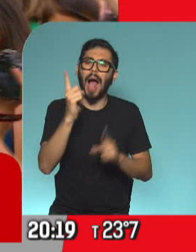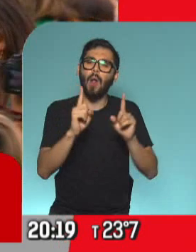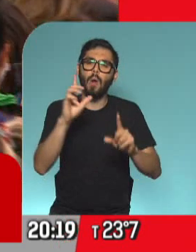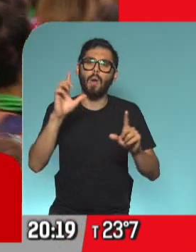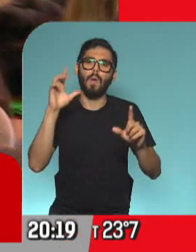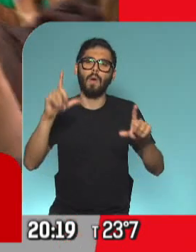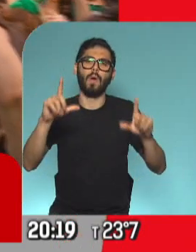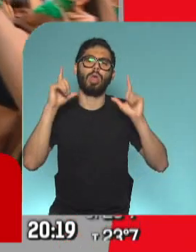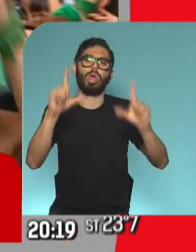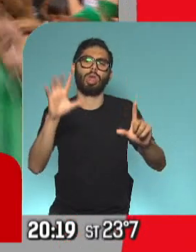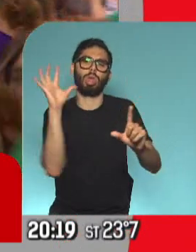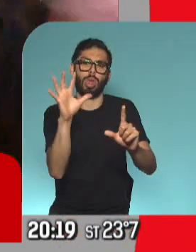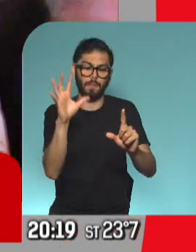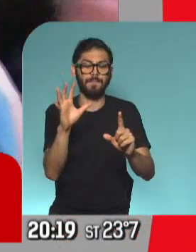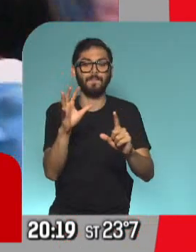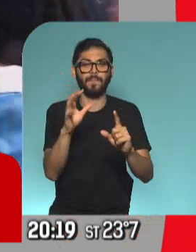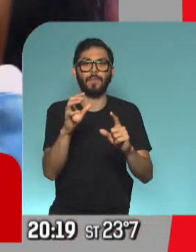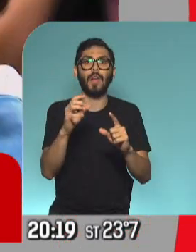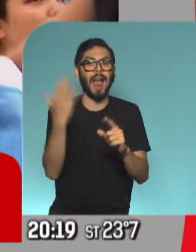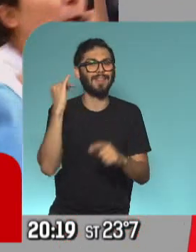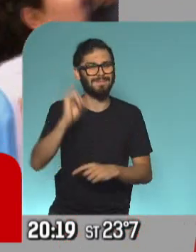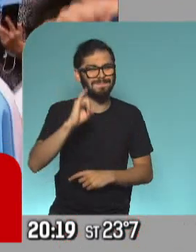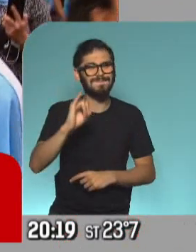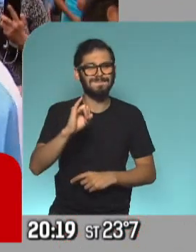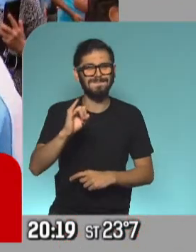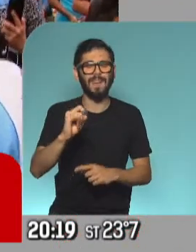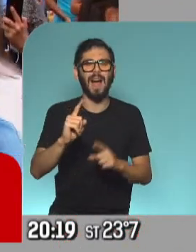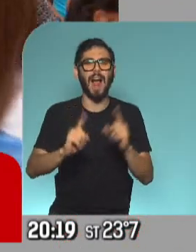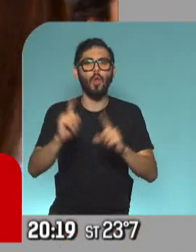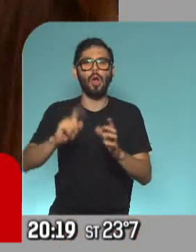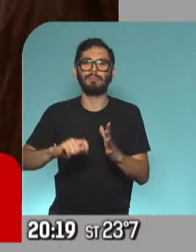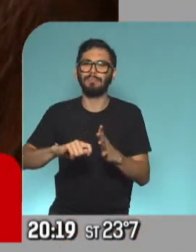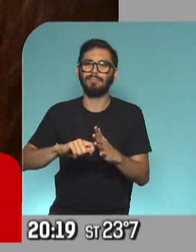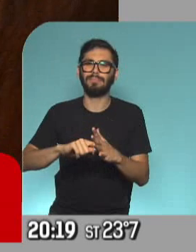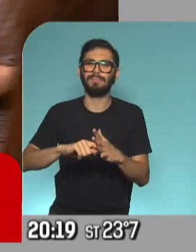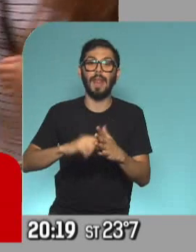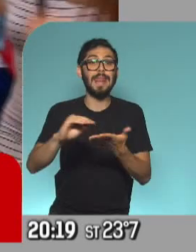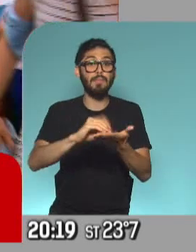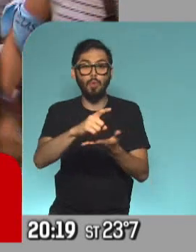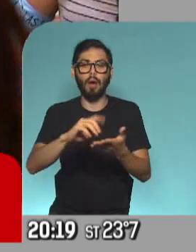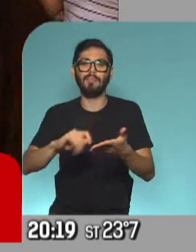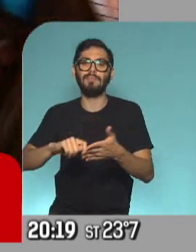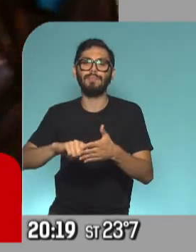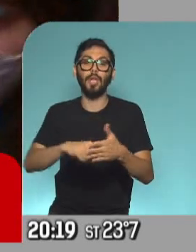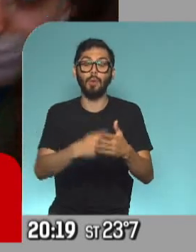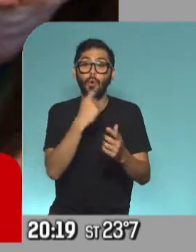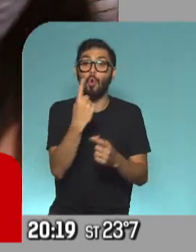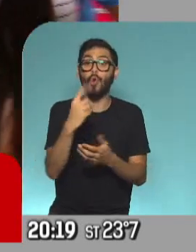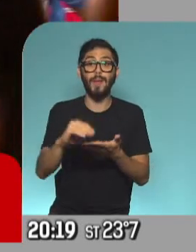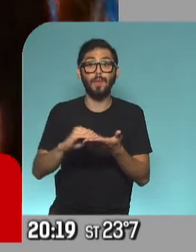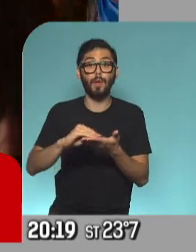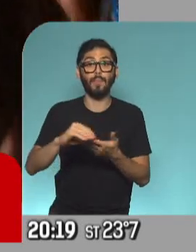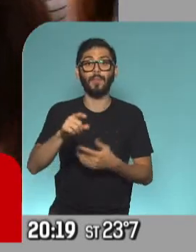debate, hubo scratches a varios diputados, los contamos, hubo algunas presiones a diputados. También tenés un diputado, por ejemplo,